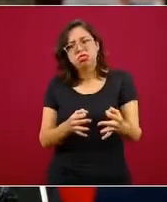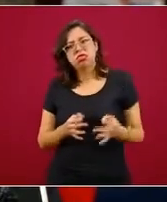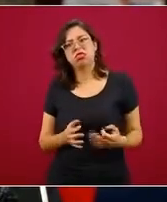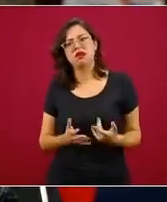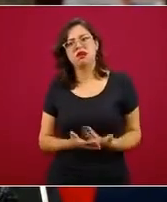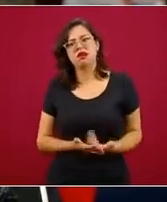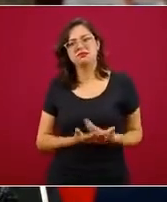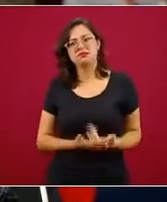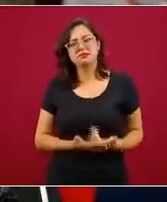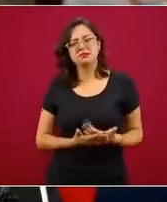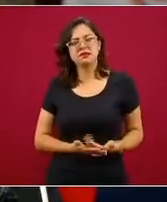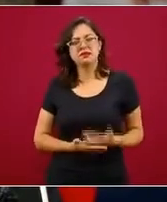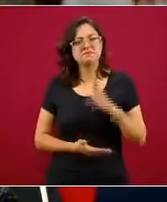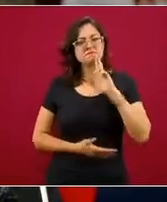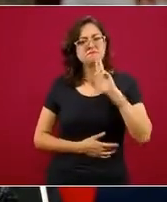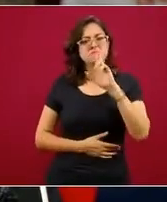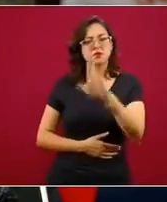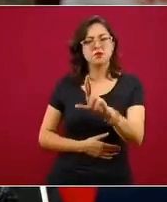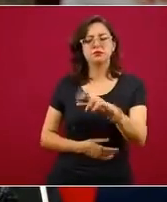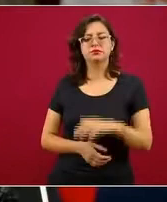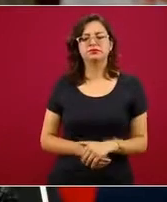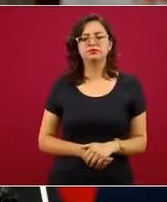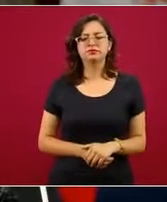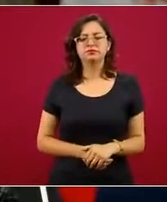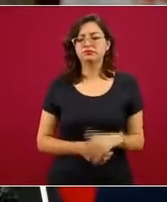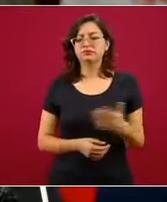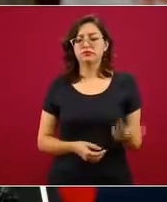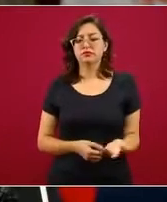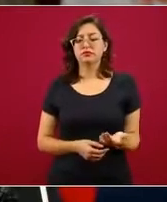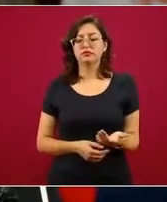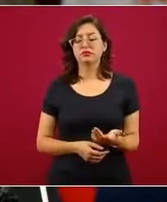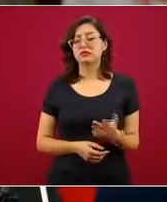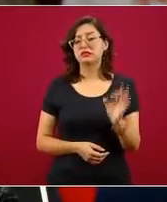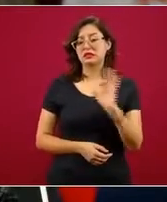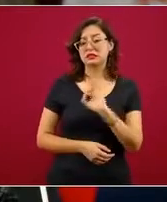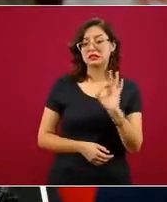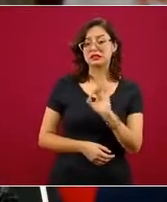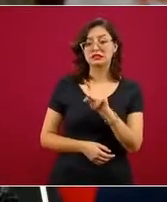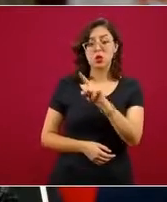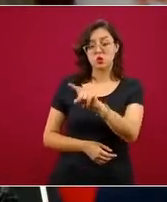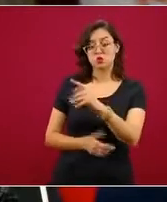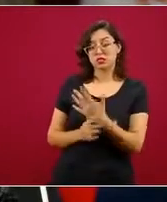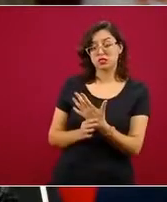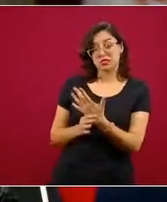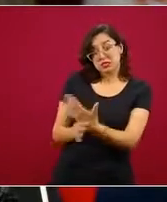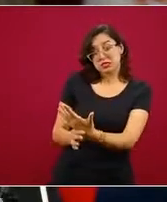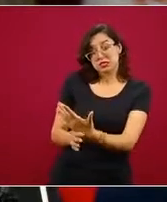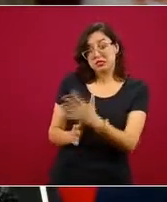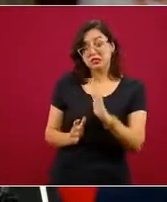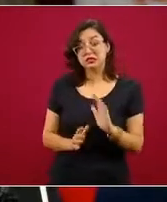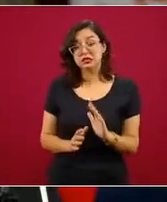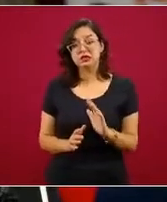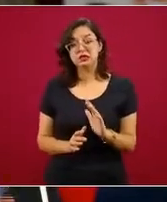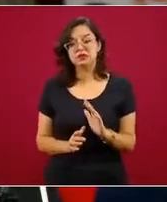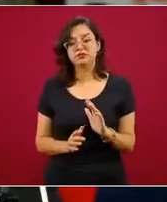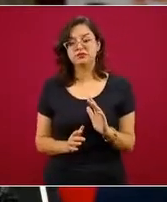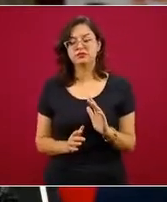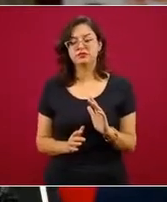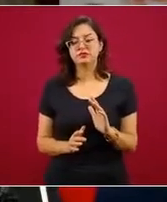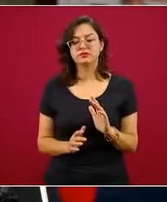según dice esta nota informativa, este trascendido, de que esta parte se tendría que sumar incluso a